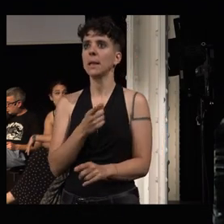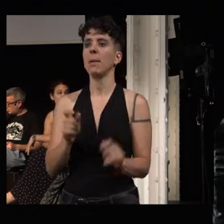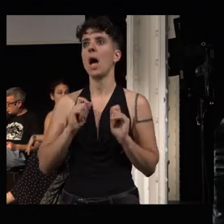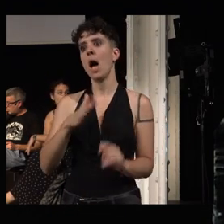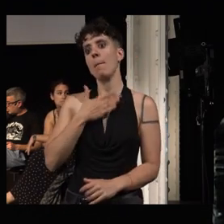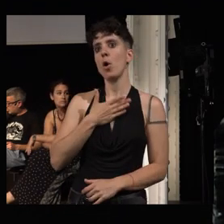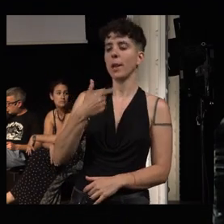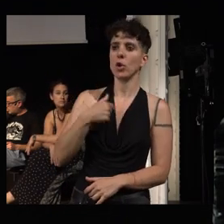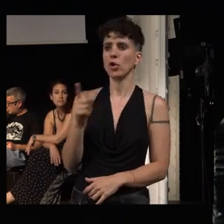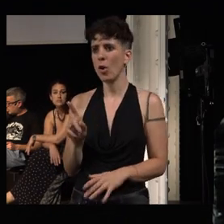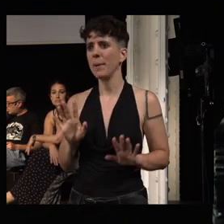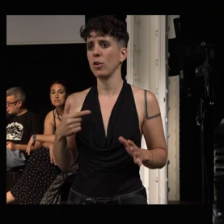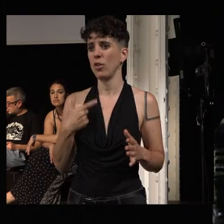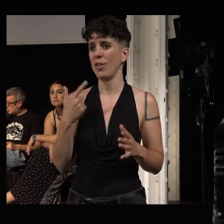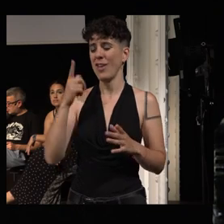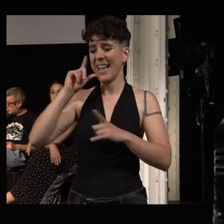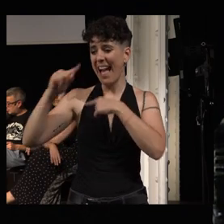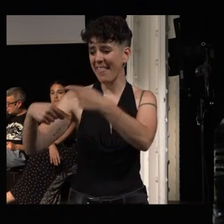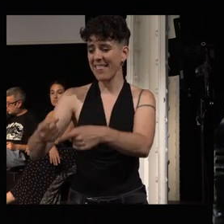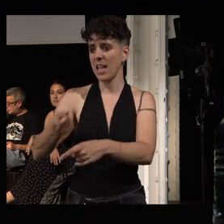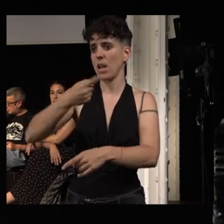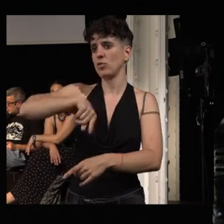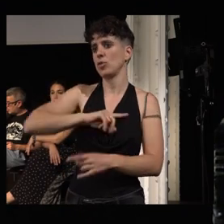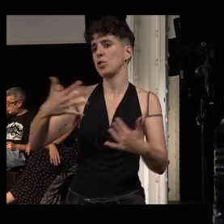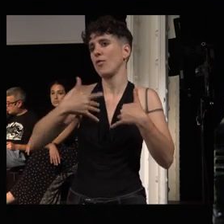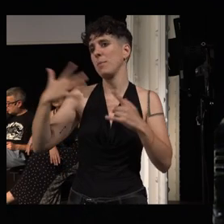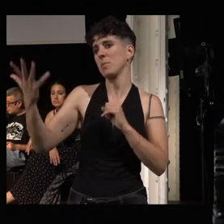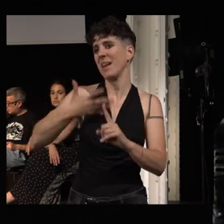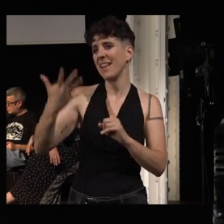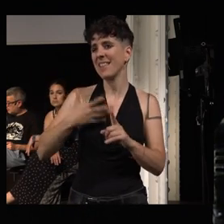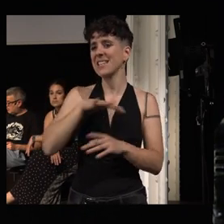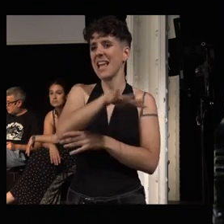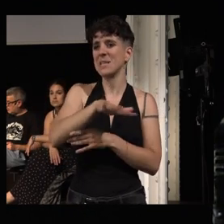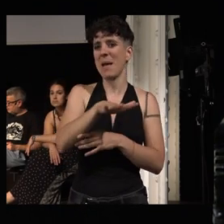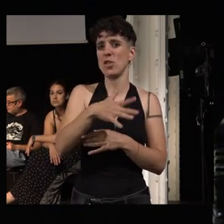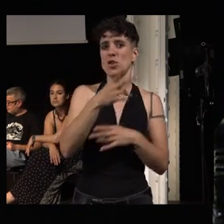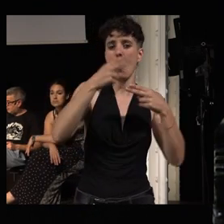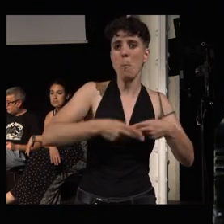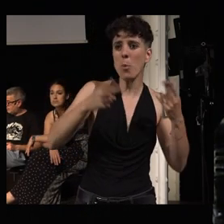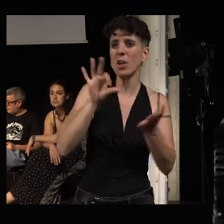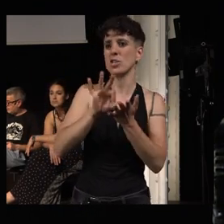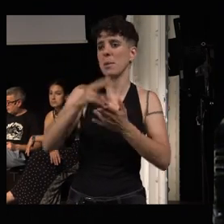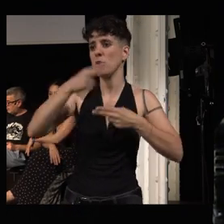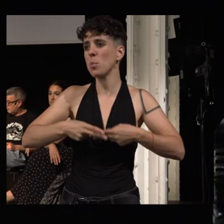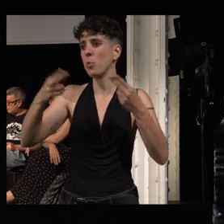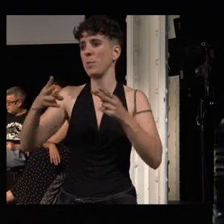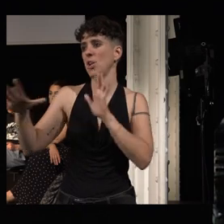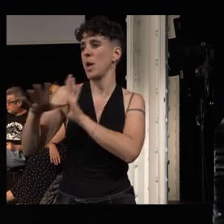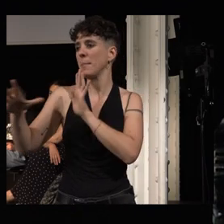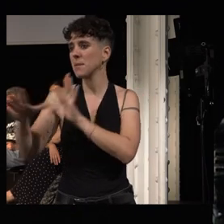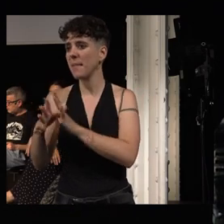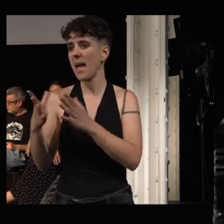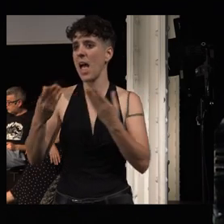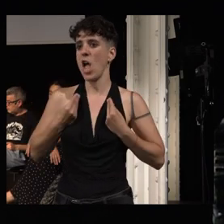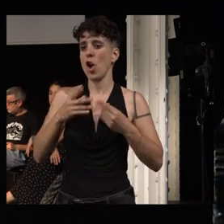diversas y cotidianas en nuestros espacios de proximidad, en los espacios públicos, en los servicios públicos, en nuestros escenarios de convivencia,